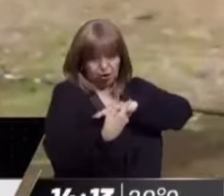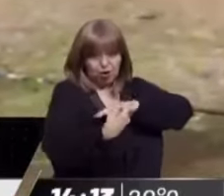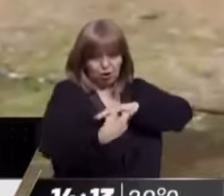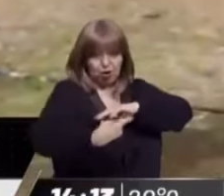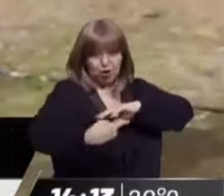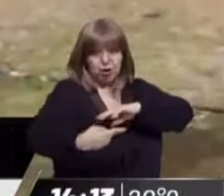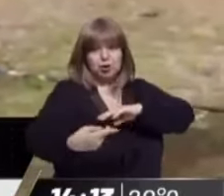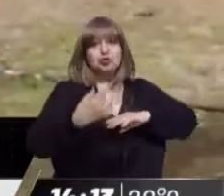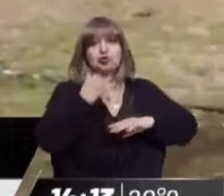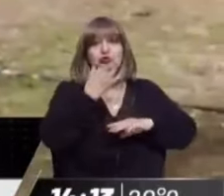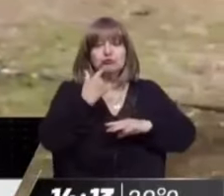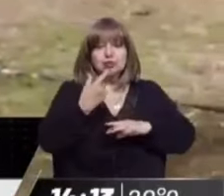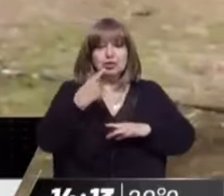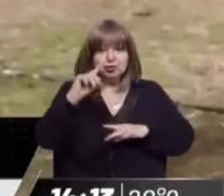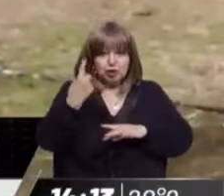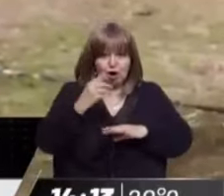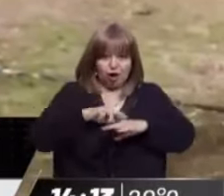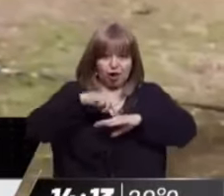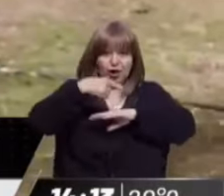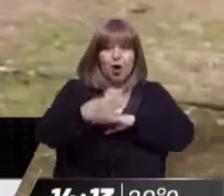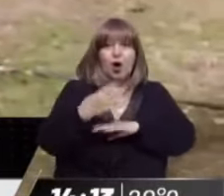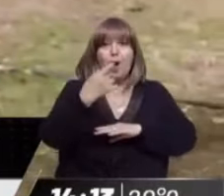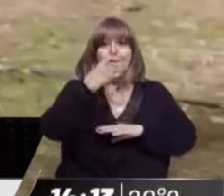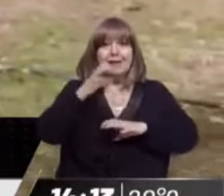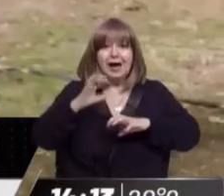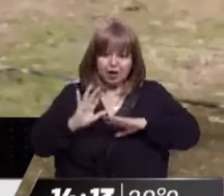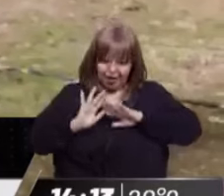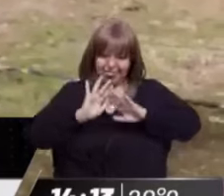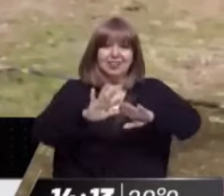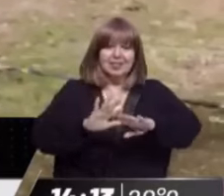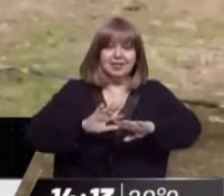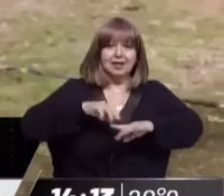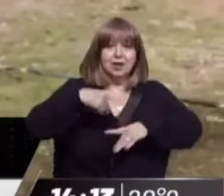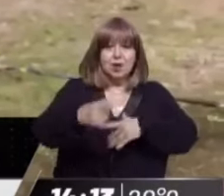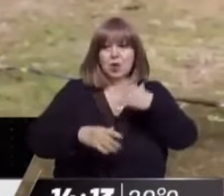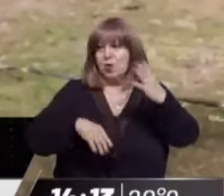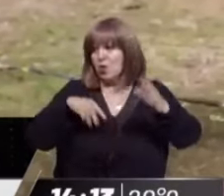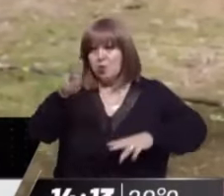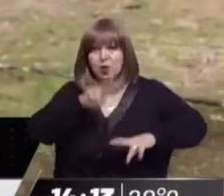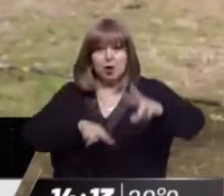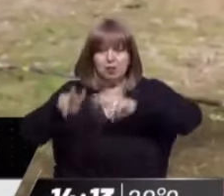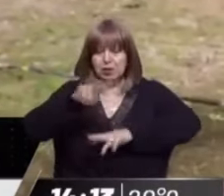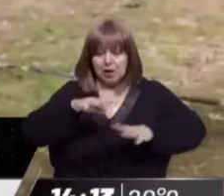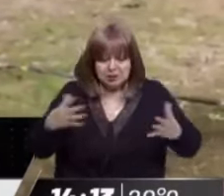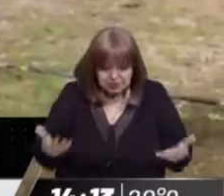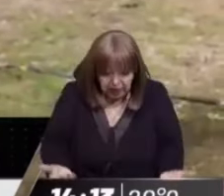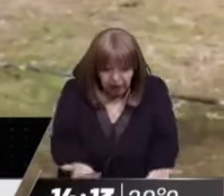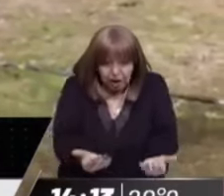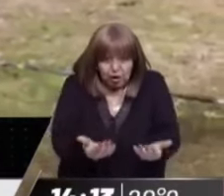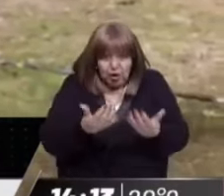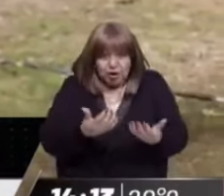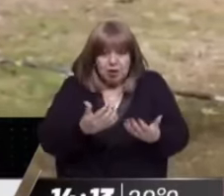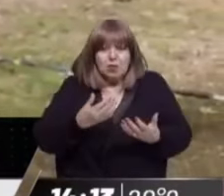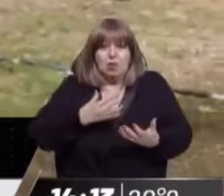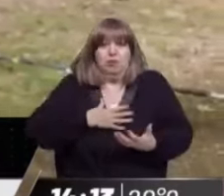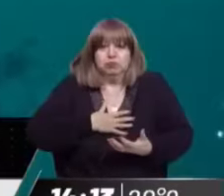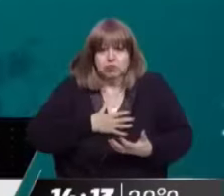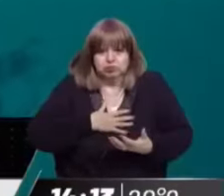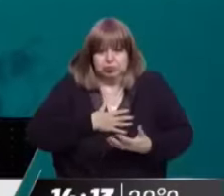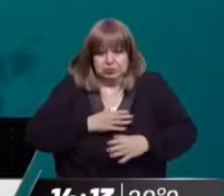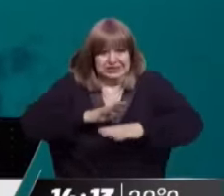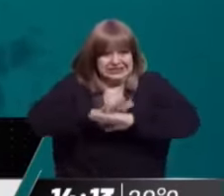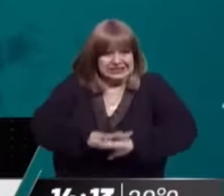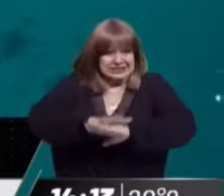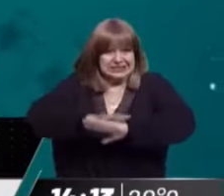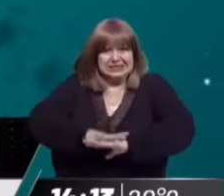los perros lo habían tirado no sé y nada salimos corriendo le empecé a hacer para revivirlo todo eso